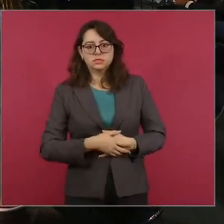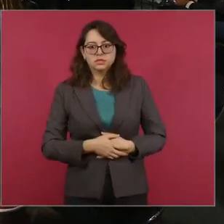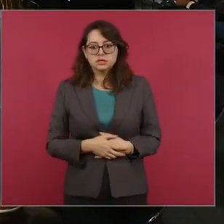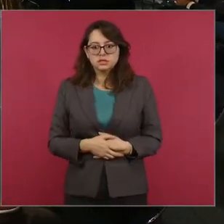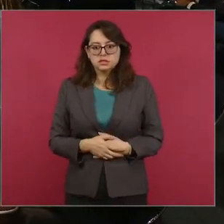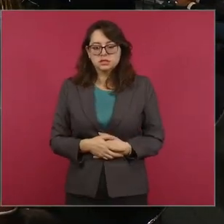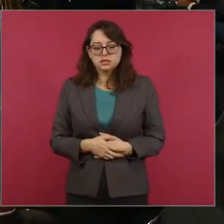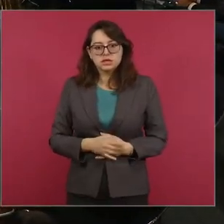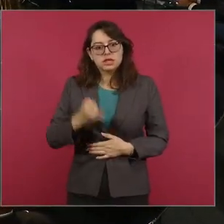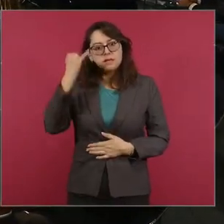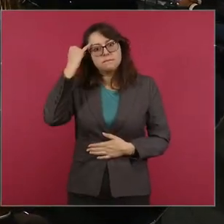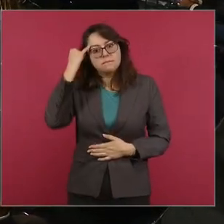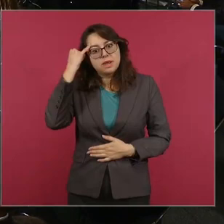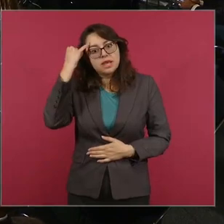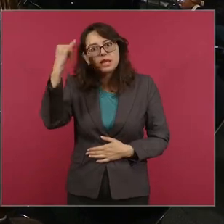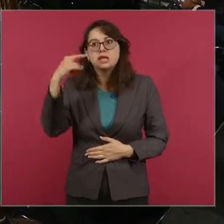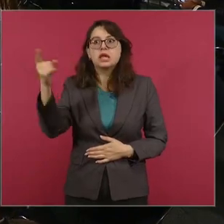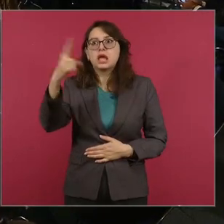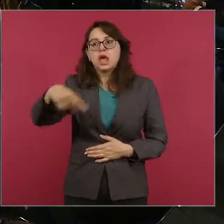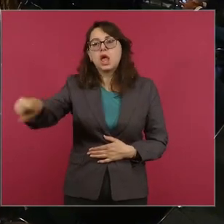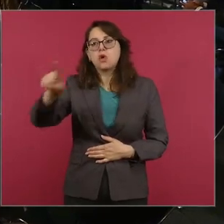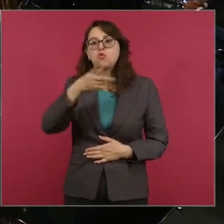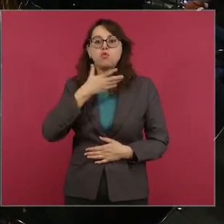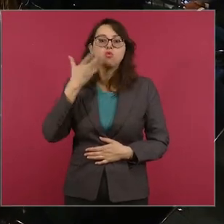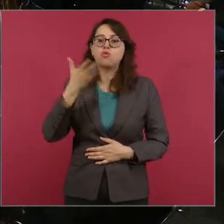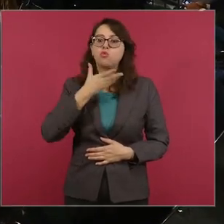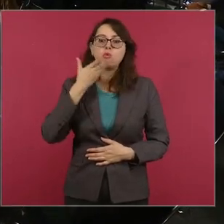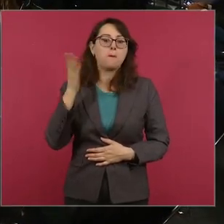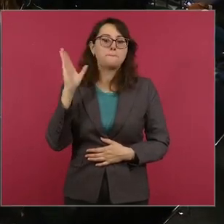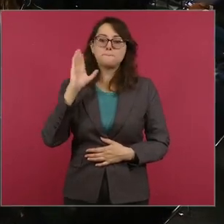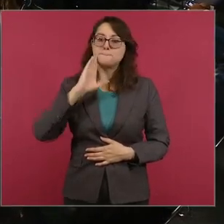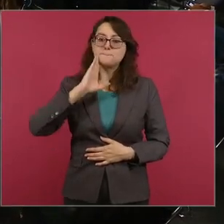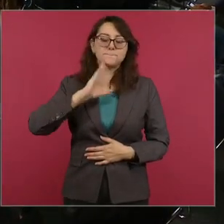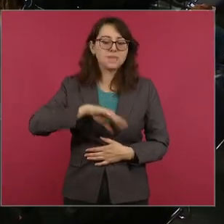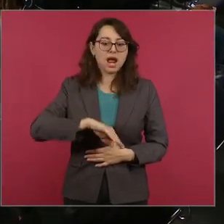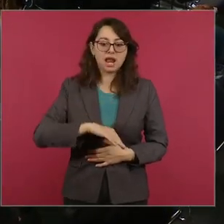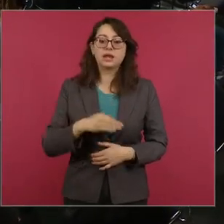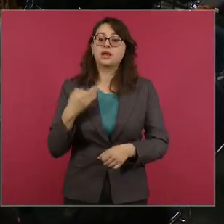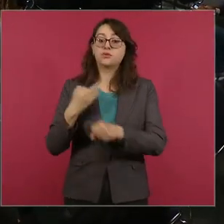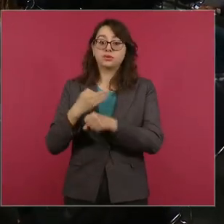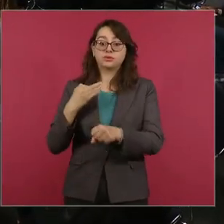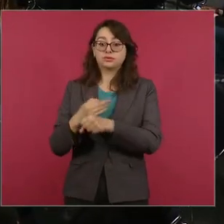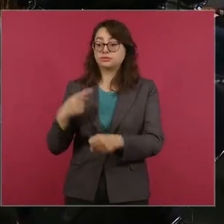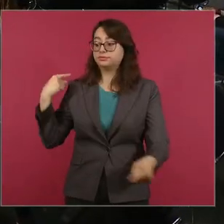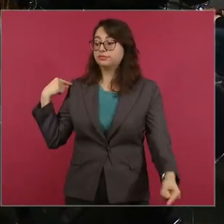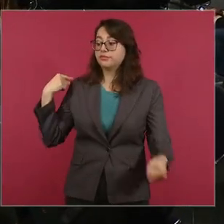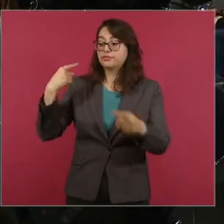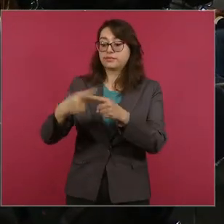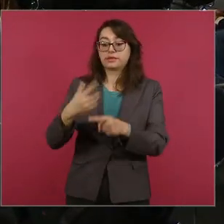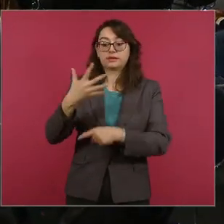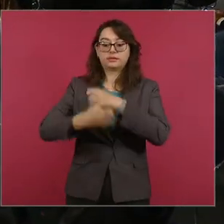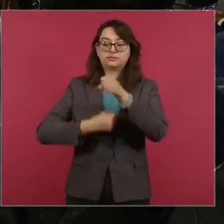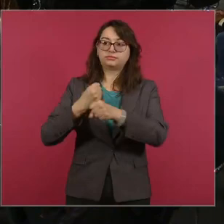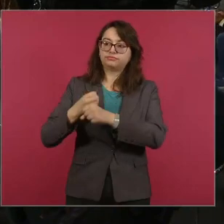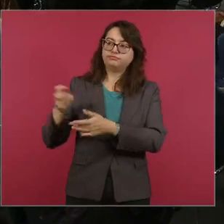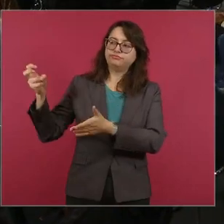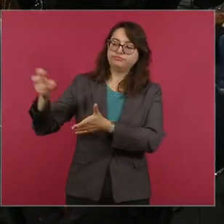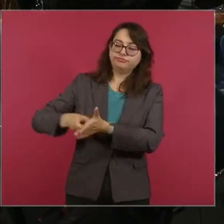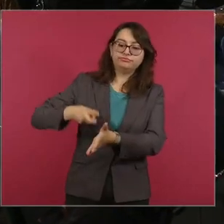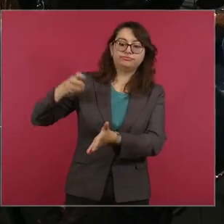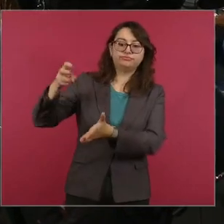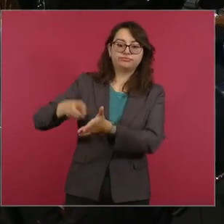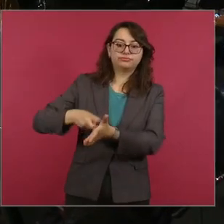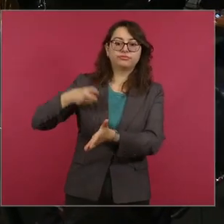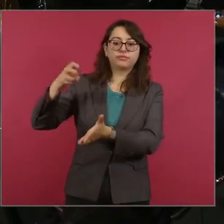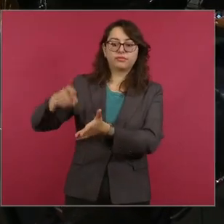que se ha podido alcanzar para